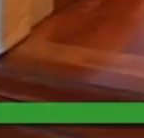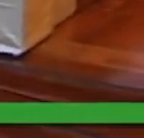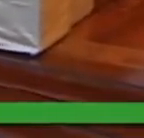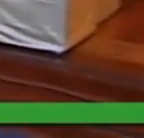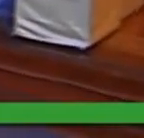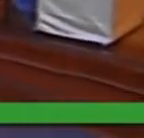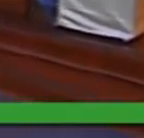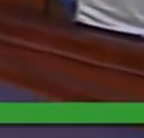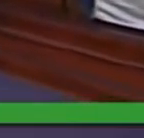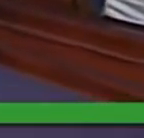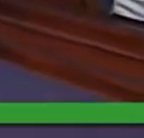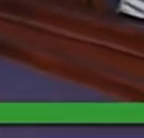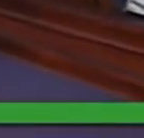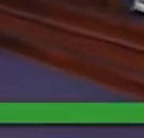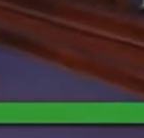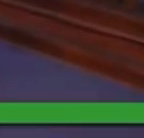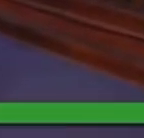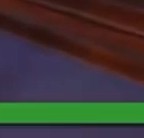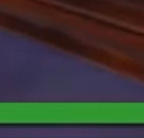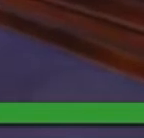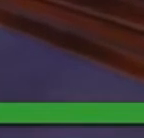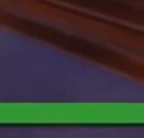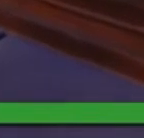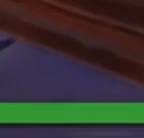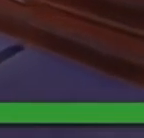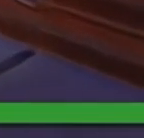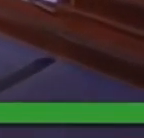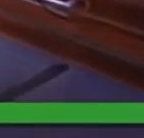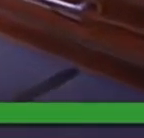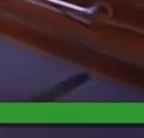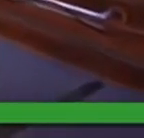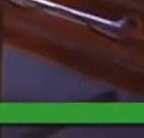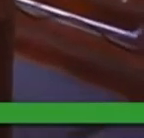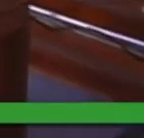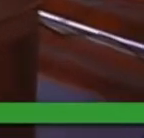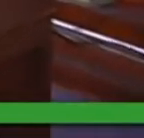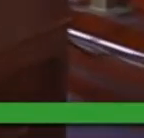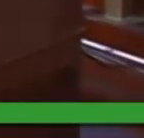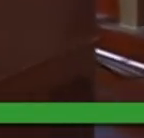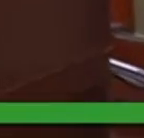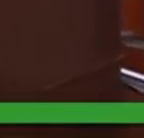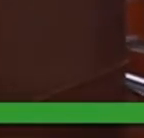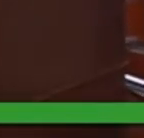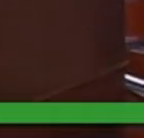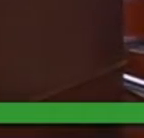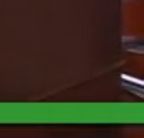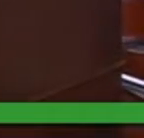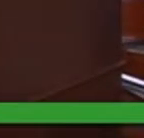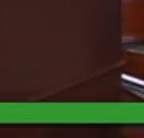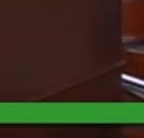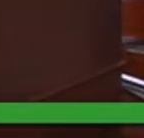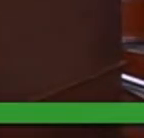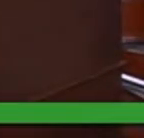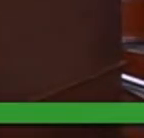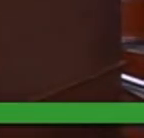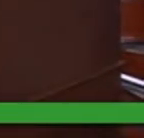Señor alcalde, señores regidores, señores miembros del Consejo de Coordinación Local Distrital, estimado funcionario, vecino, muy buenos